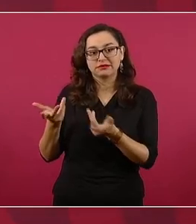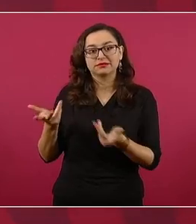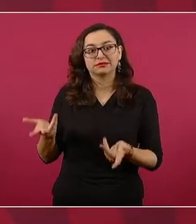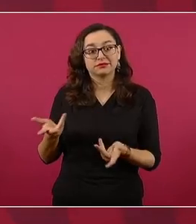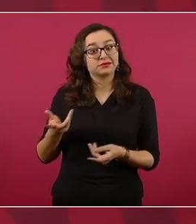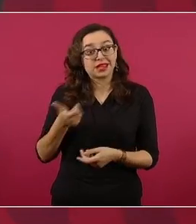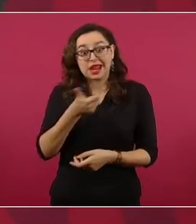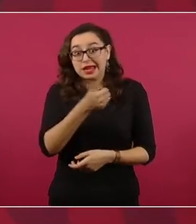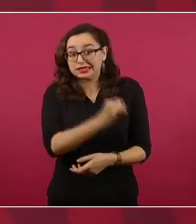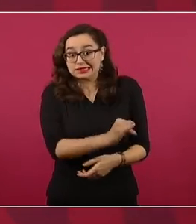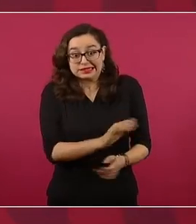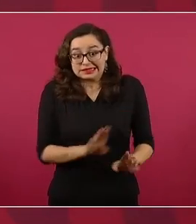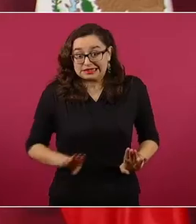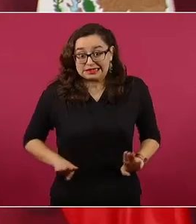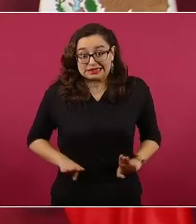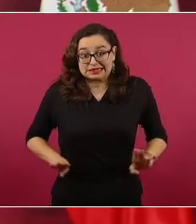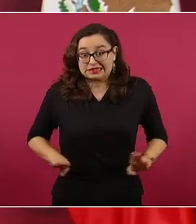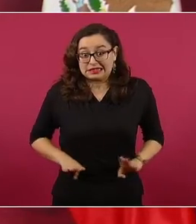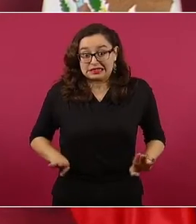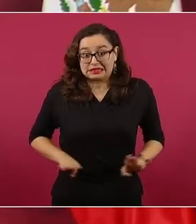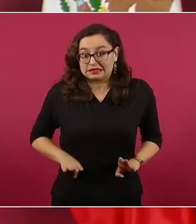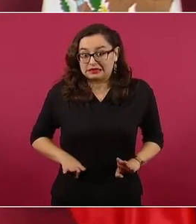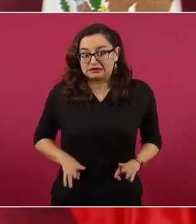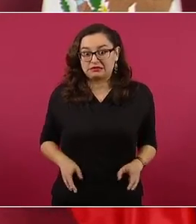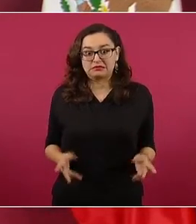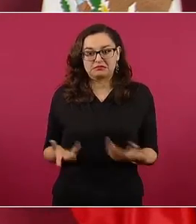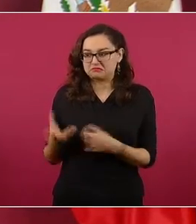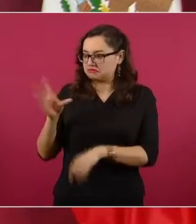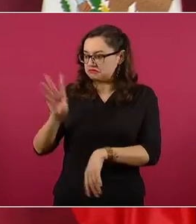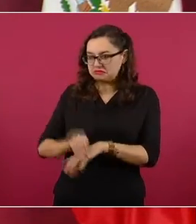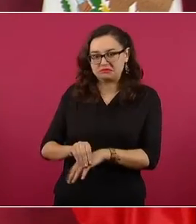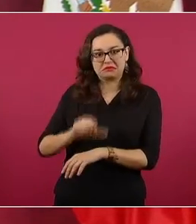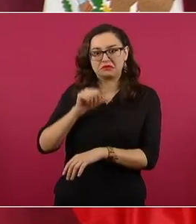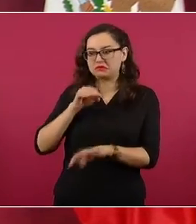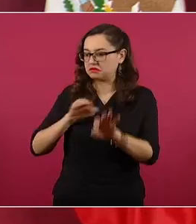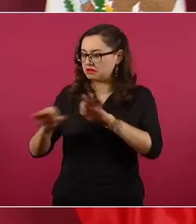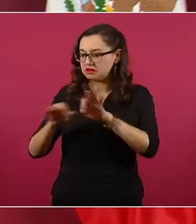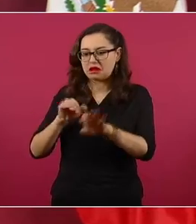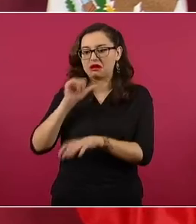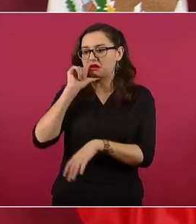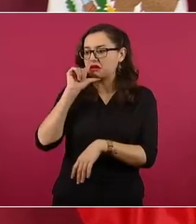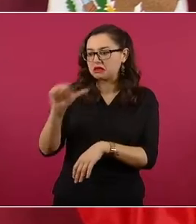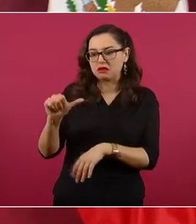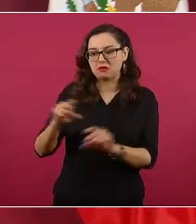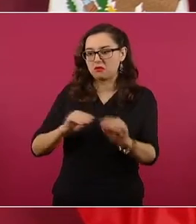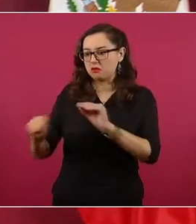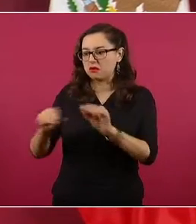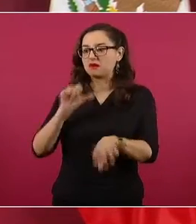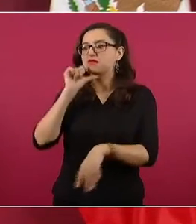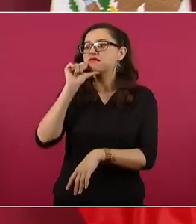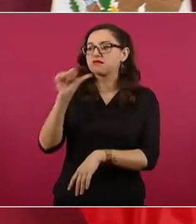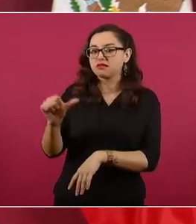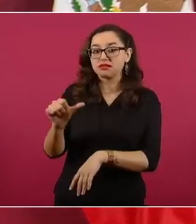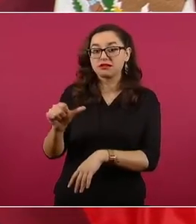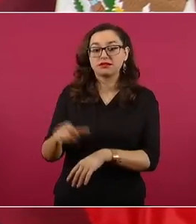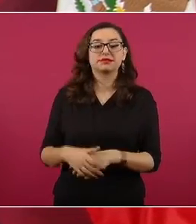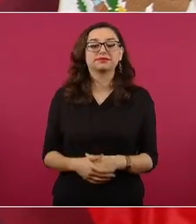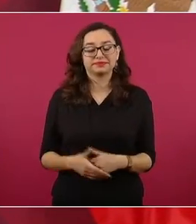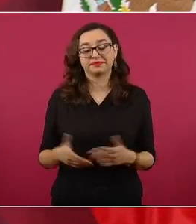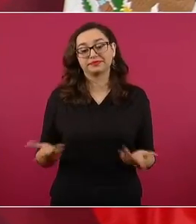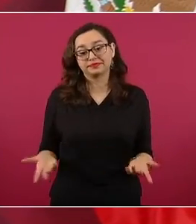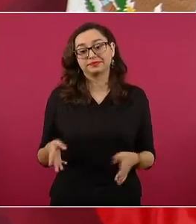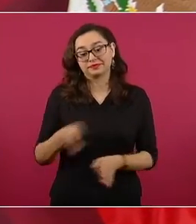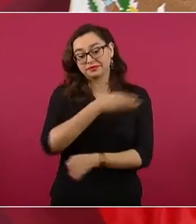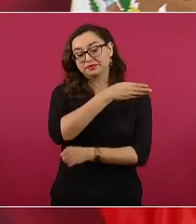atado de pies y manos, que no se mueva. Ese fue el modelo